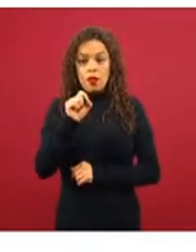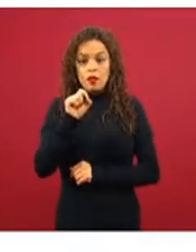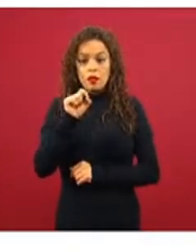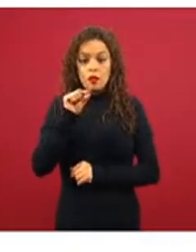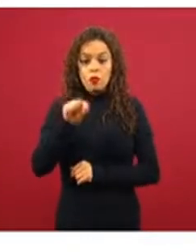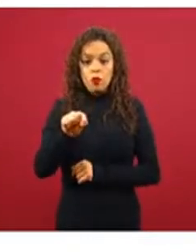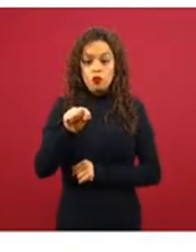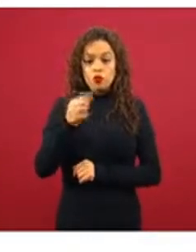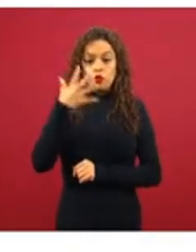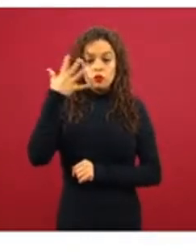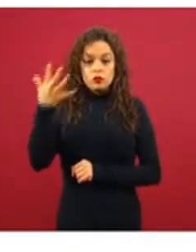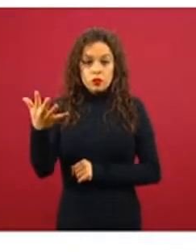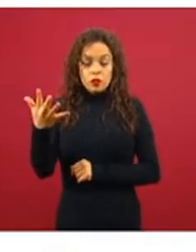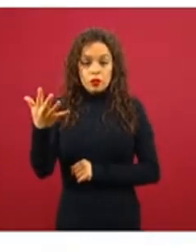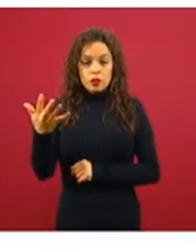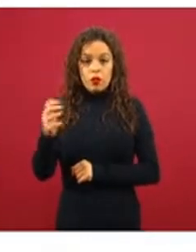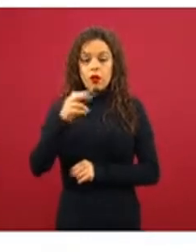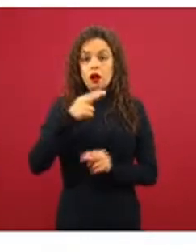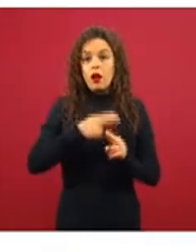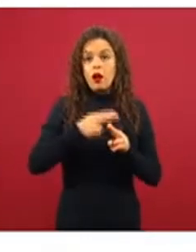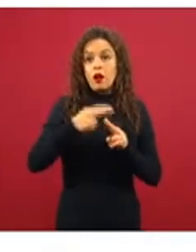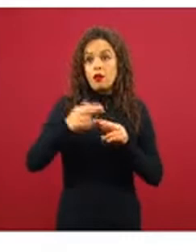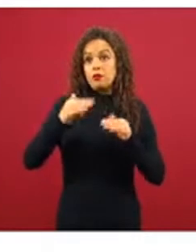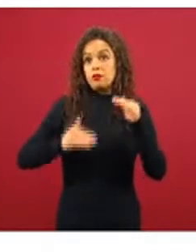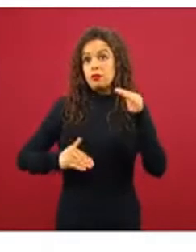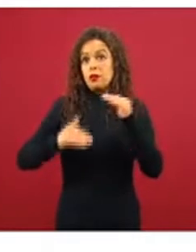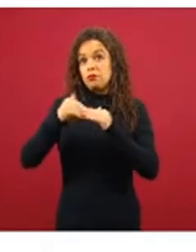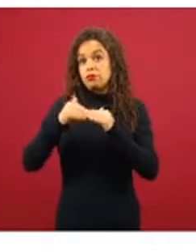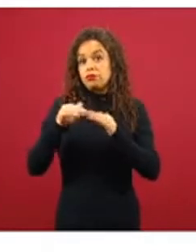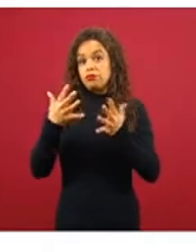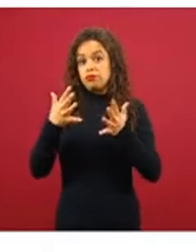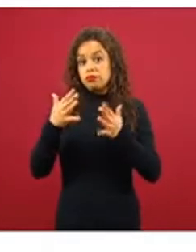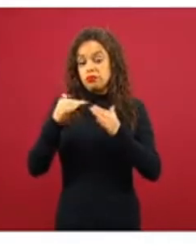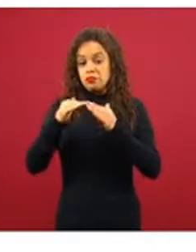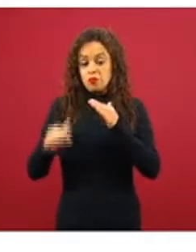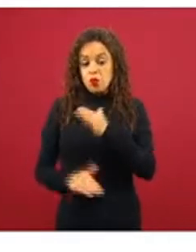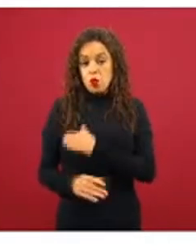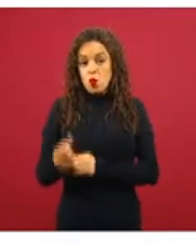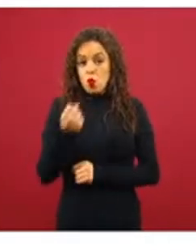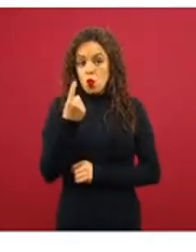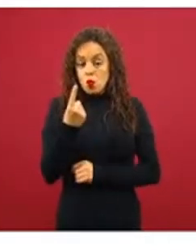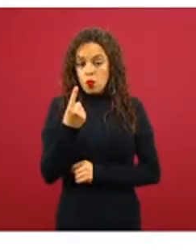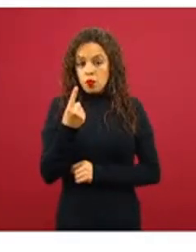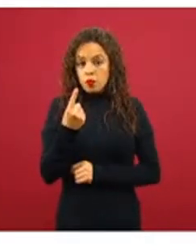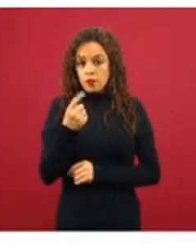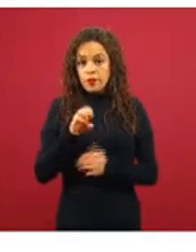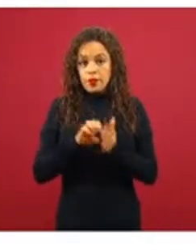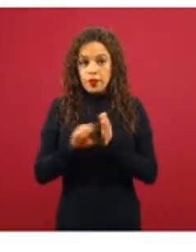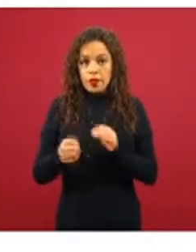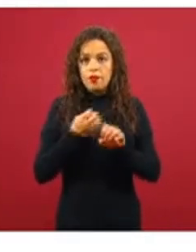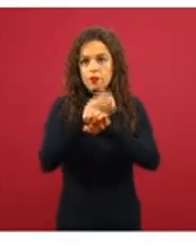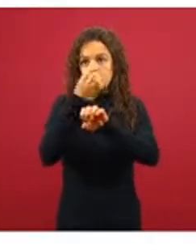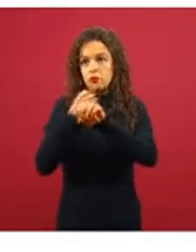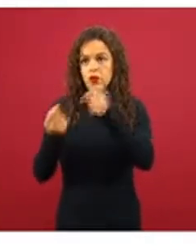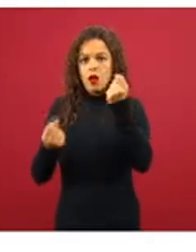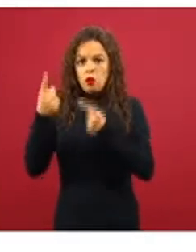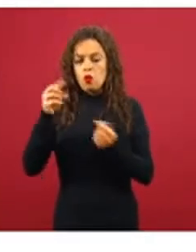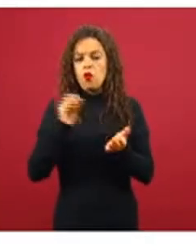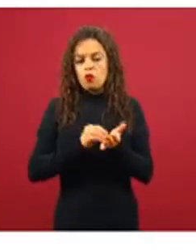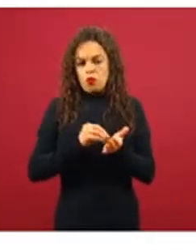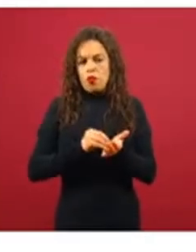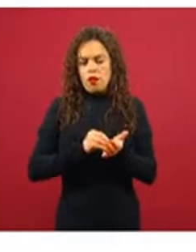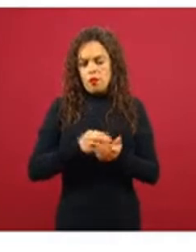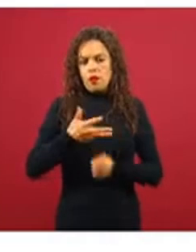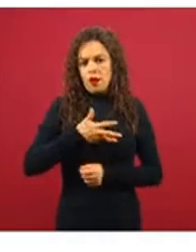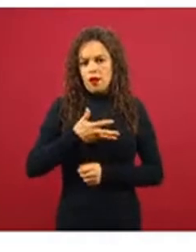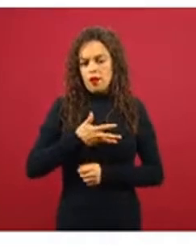20.5, hasta tasas de incidencia inclusive por debajo de 1, como son algunas entidades que todavía las presentan. En la siguiente